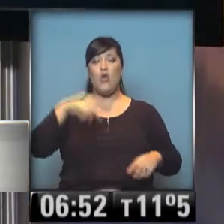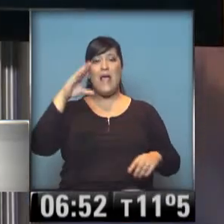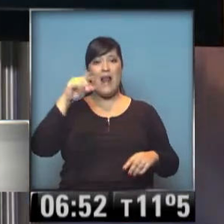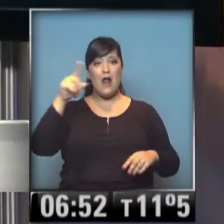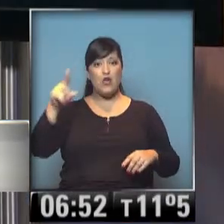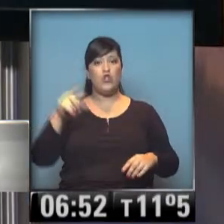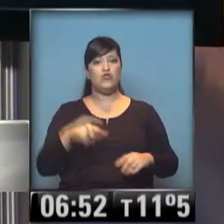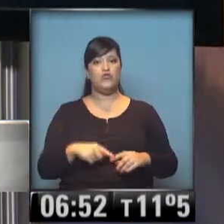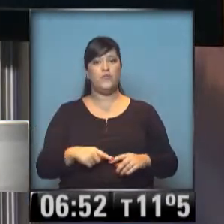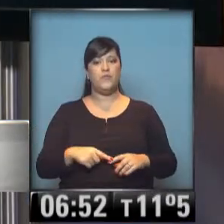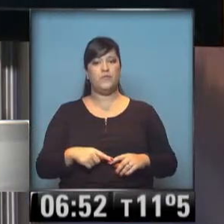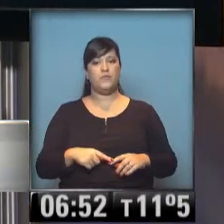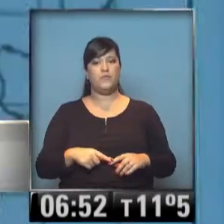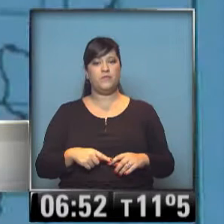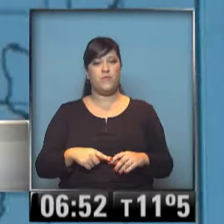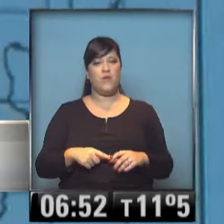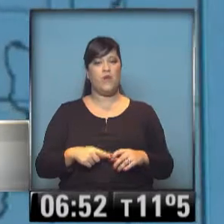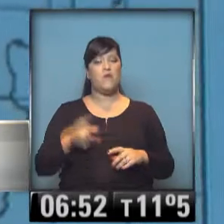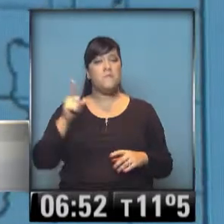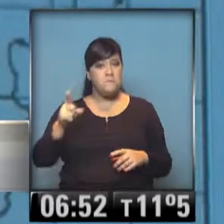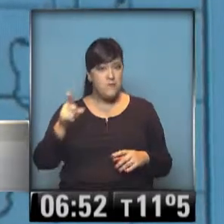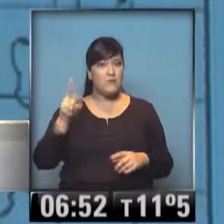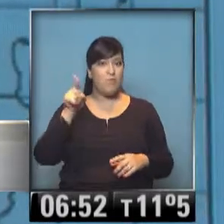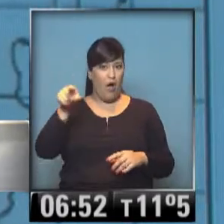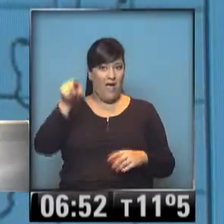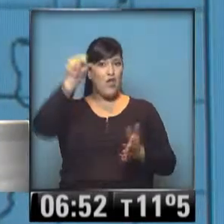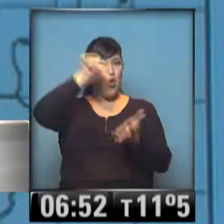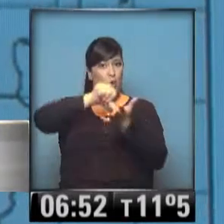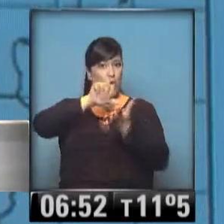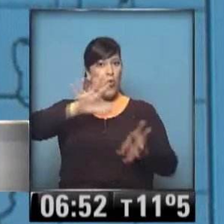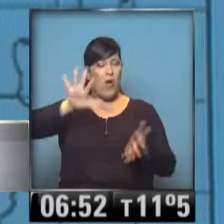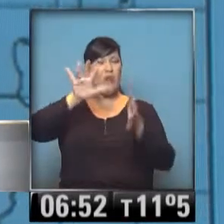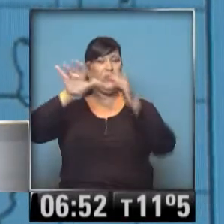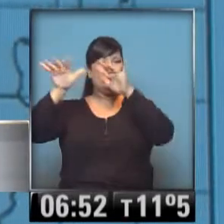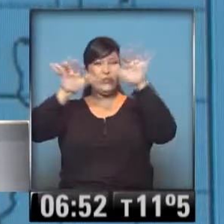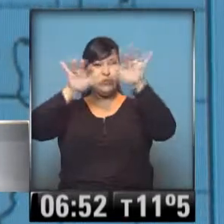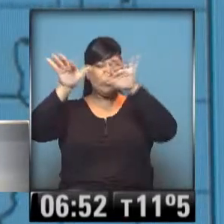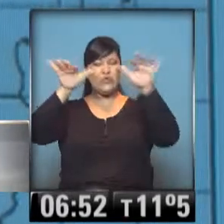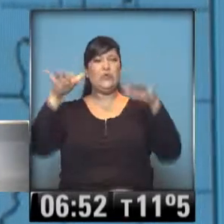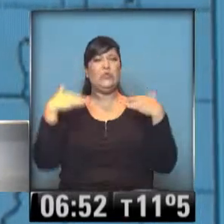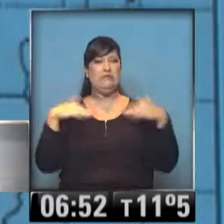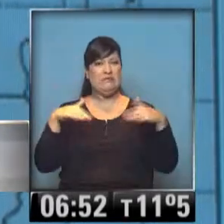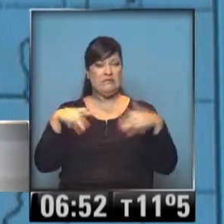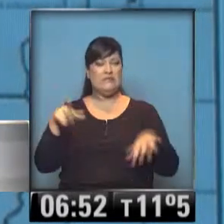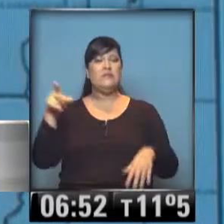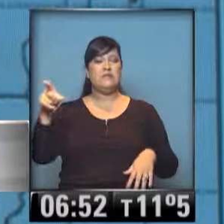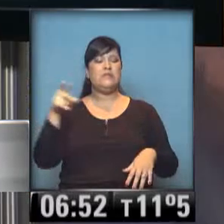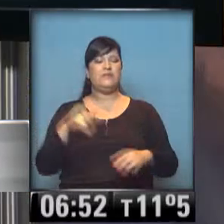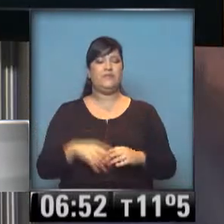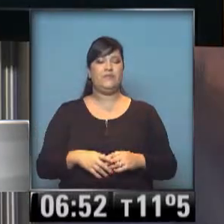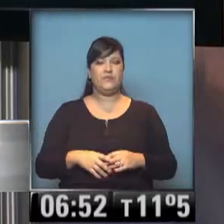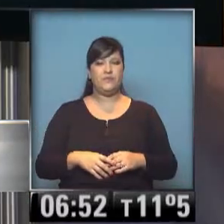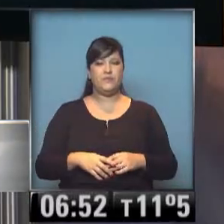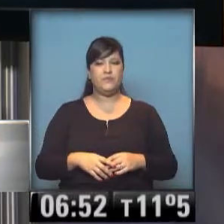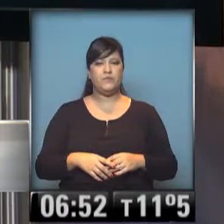imagen siguiente nos muestra dónde habría ceniza cubriendo el cielo, estando en la atmósfera.